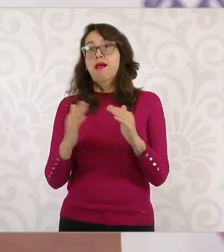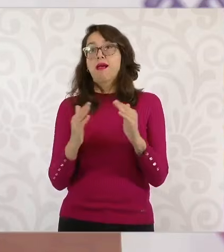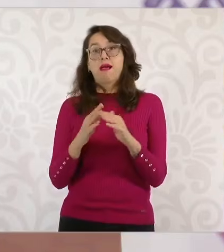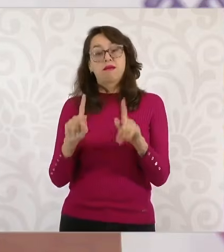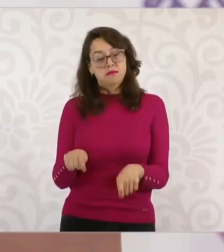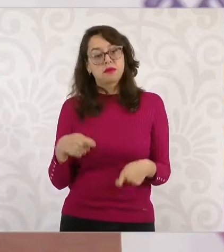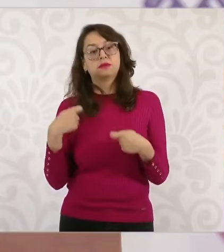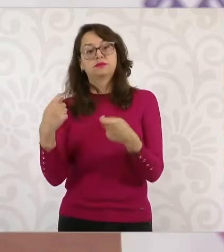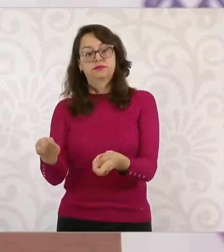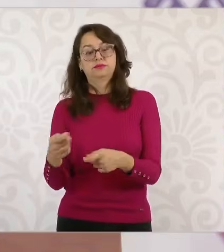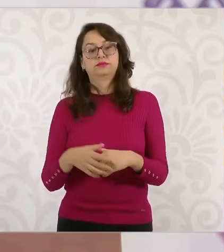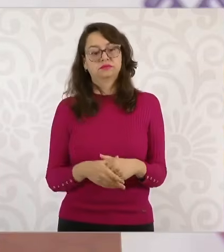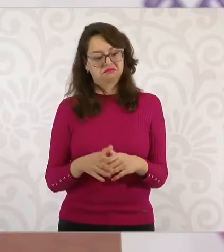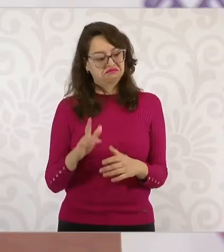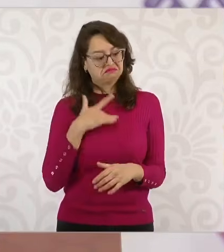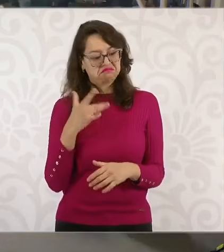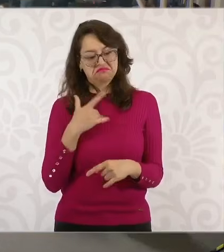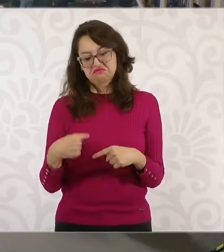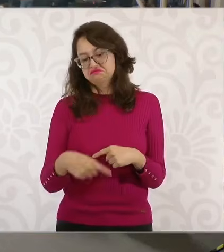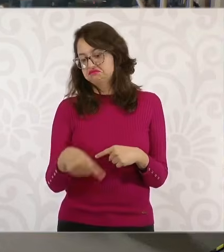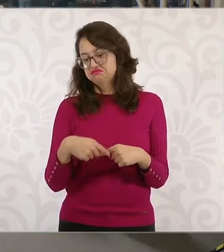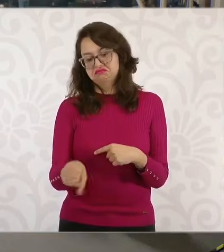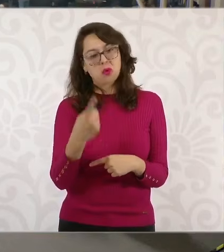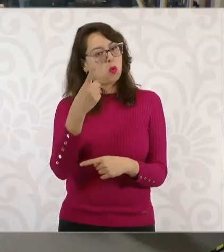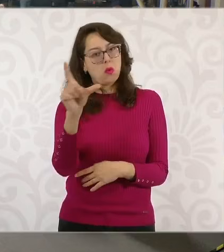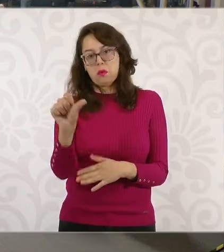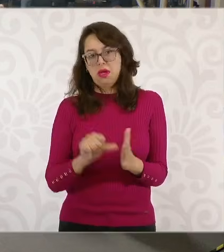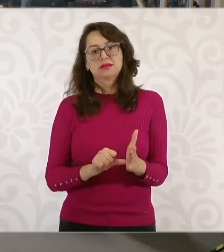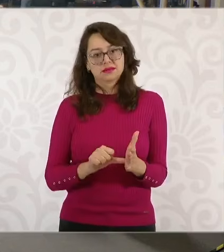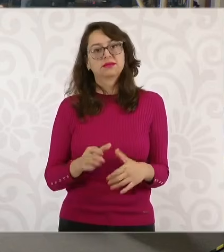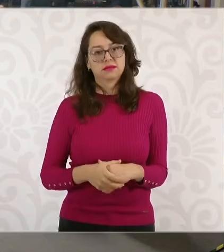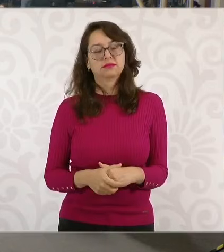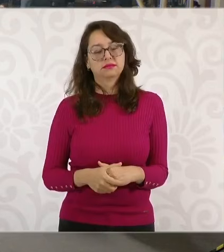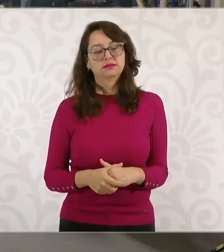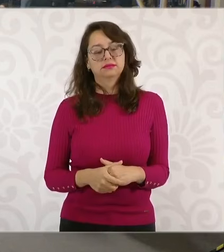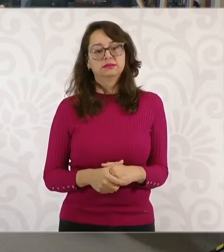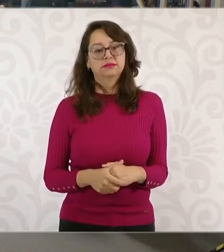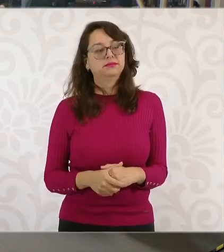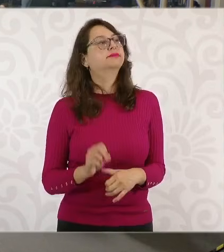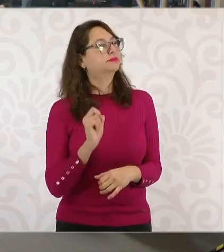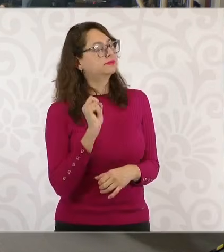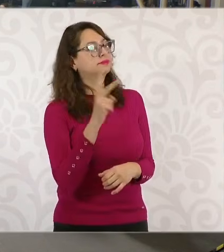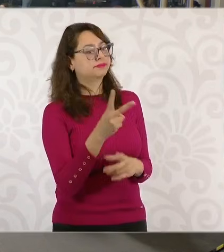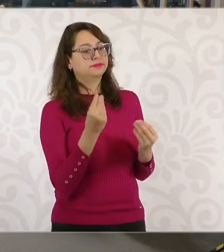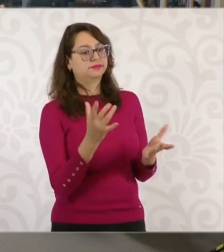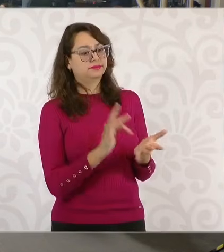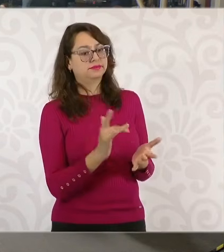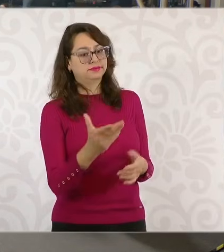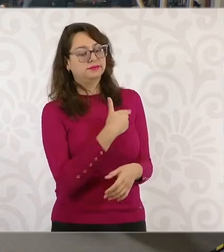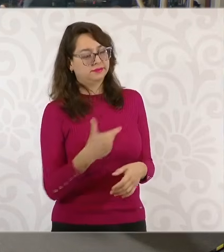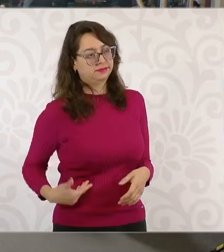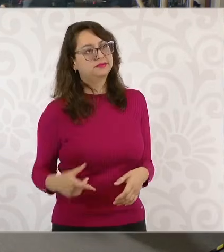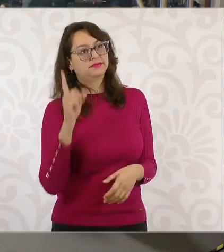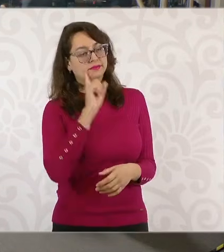vivienda, y los enseres esperamos pues no sé, un mes toda la entrega. Ok, pues muchísimas gracias, Presidenta. Y